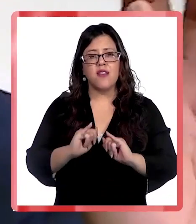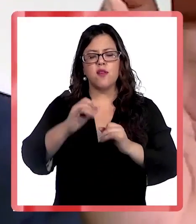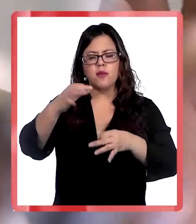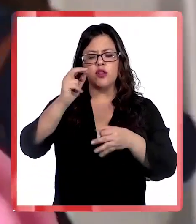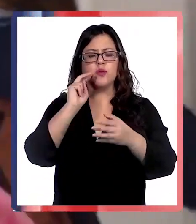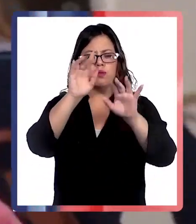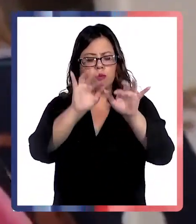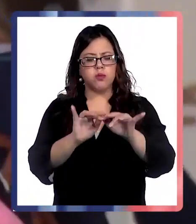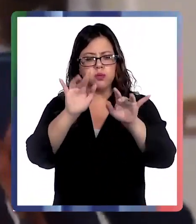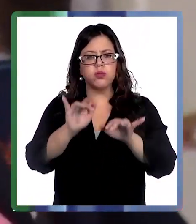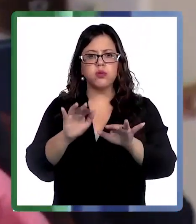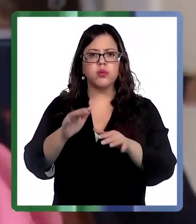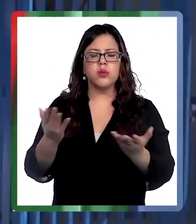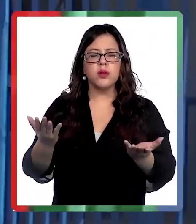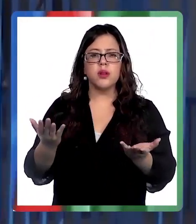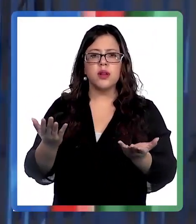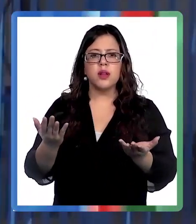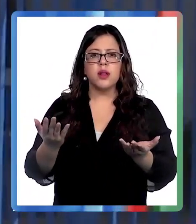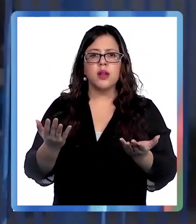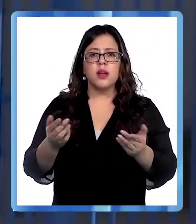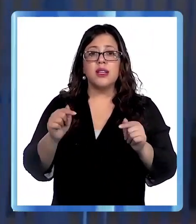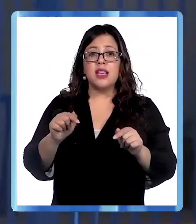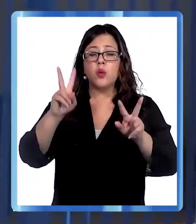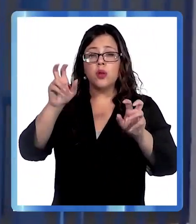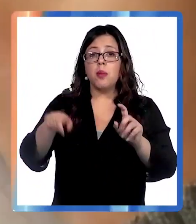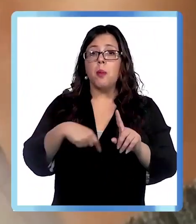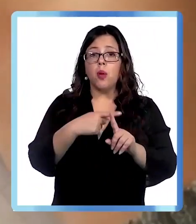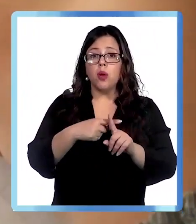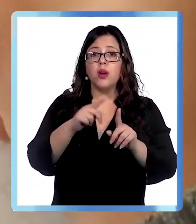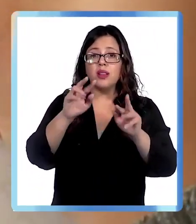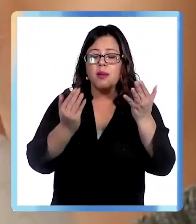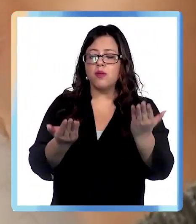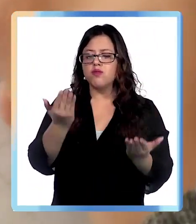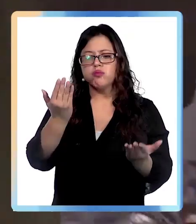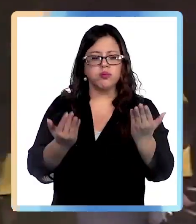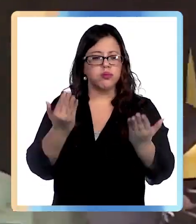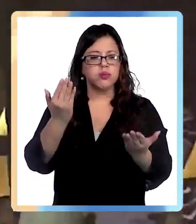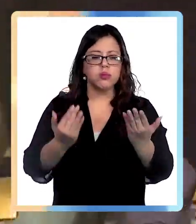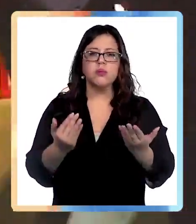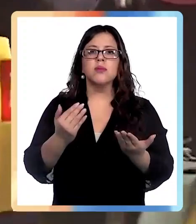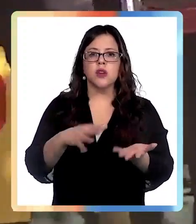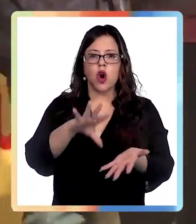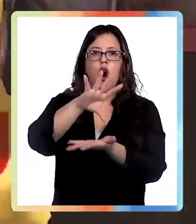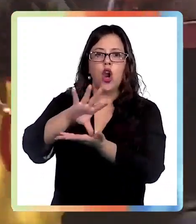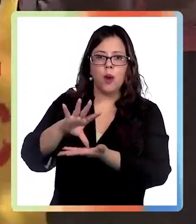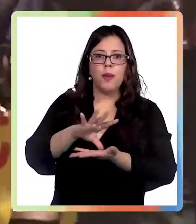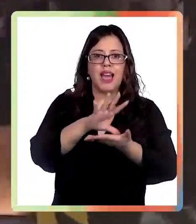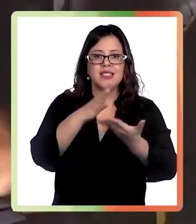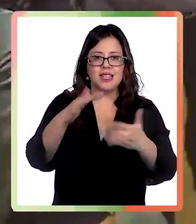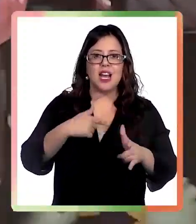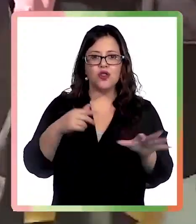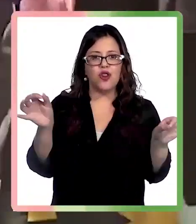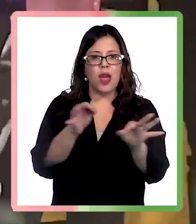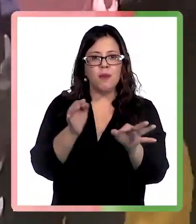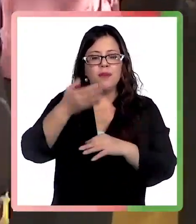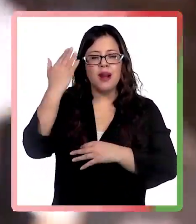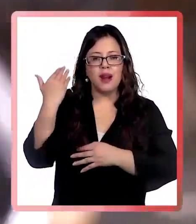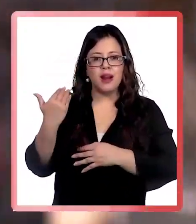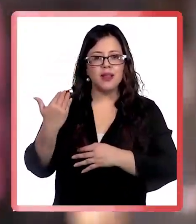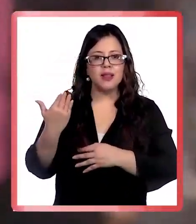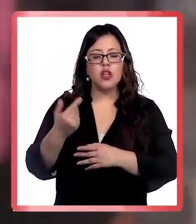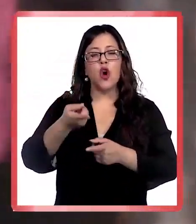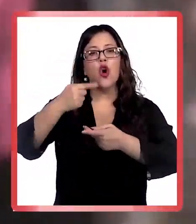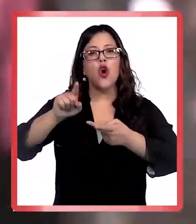que tenía que ver con este comparativo a nivel internacional con estos países que mencionaba inicialmente, y yo creo que tiene un segundo atributo que tiene que ver con